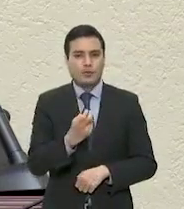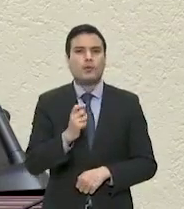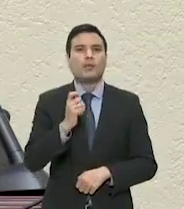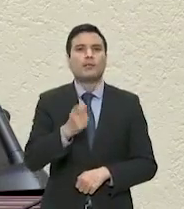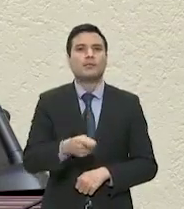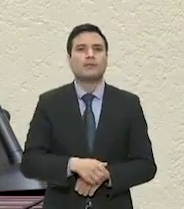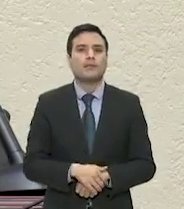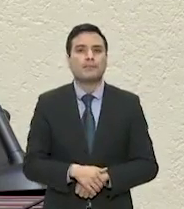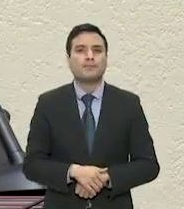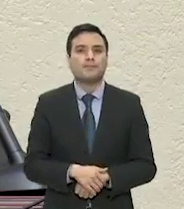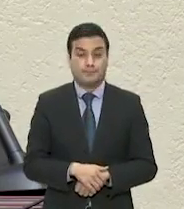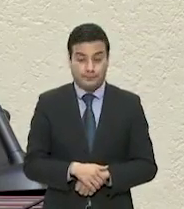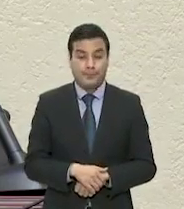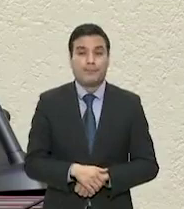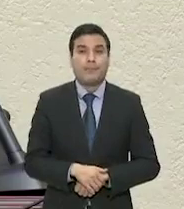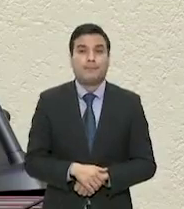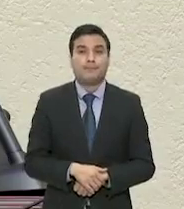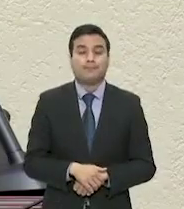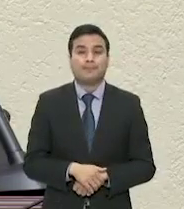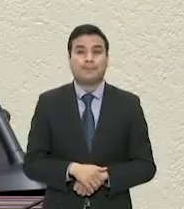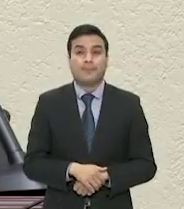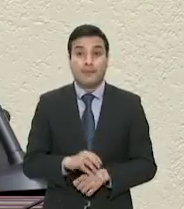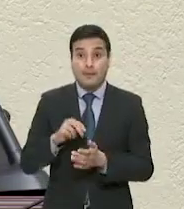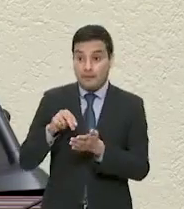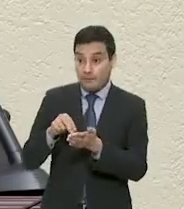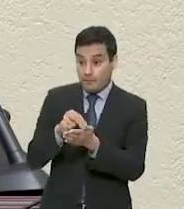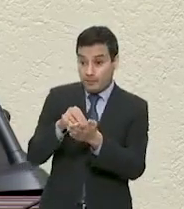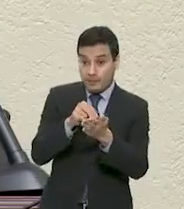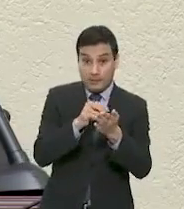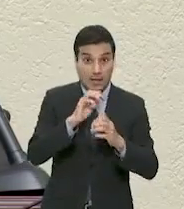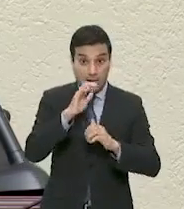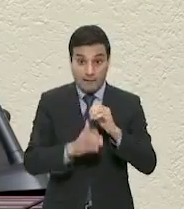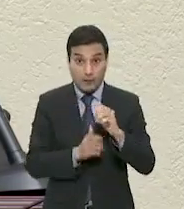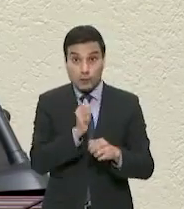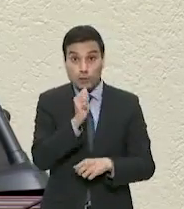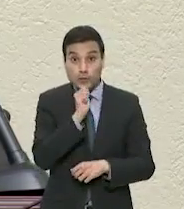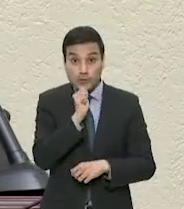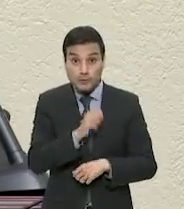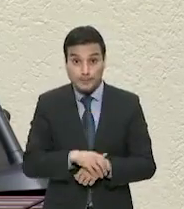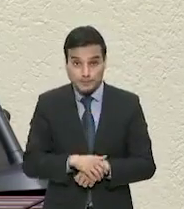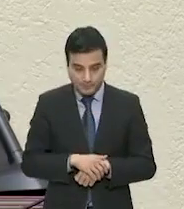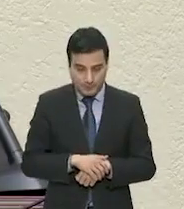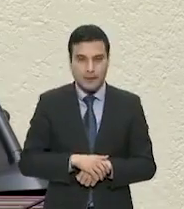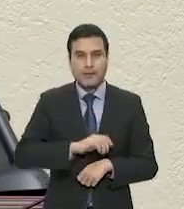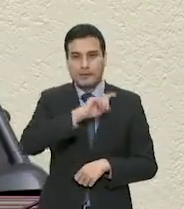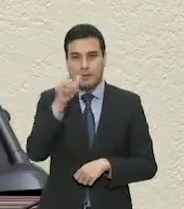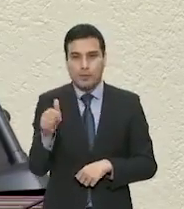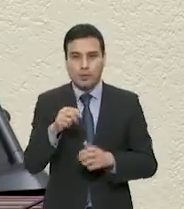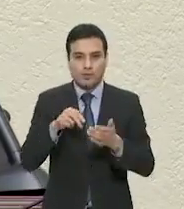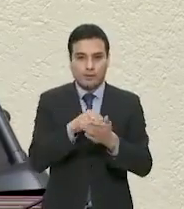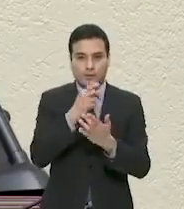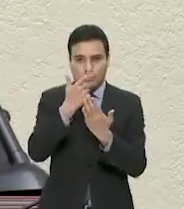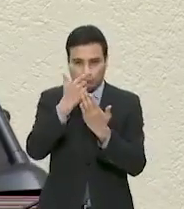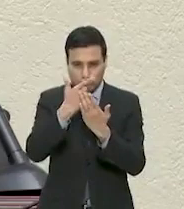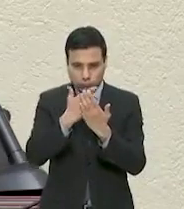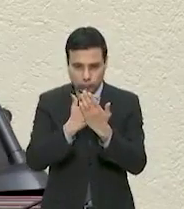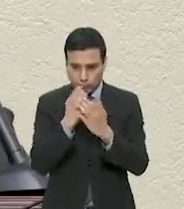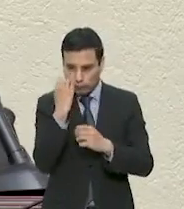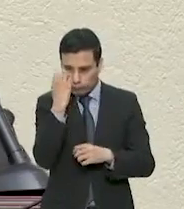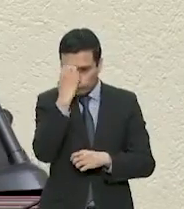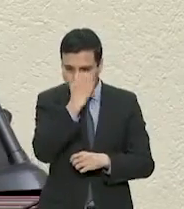concluyan la reelección de firmas la recolección de firmas y sobre todo la verificación de las mismas para confirmar los parámetros constitucionales